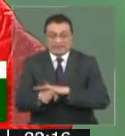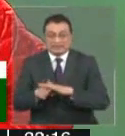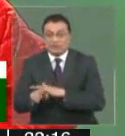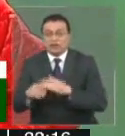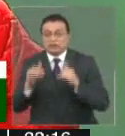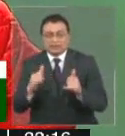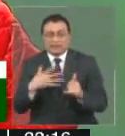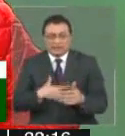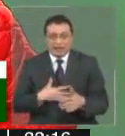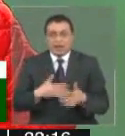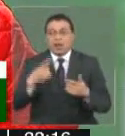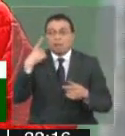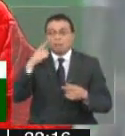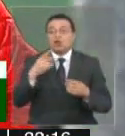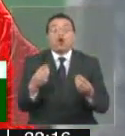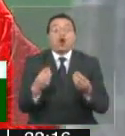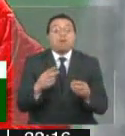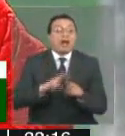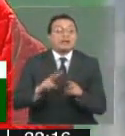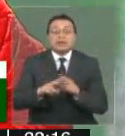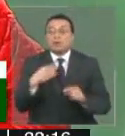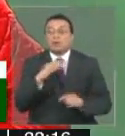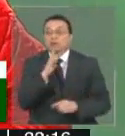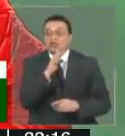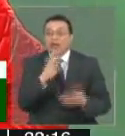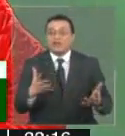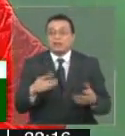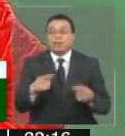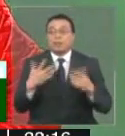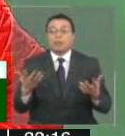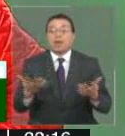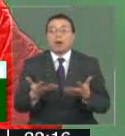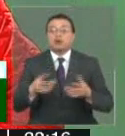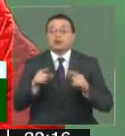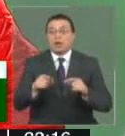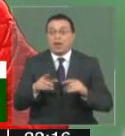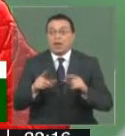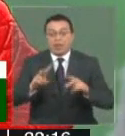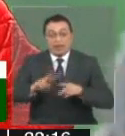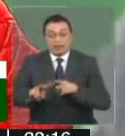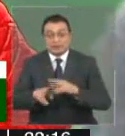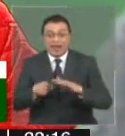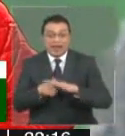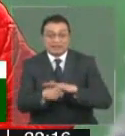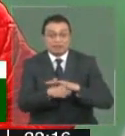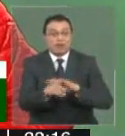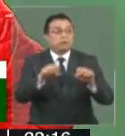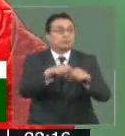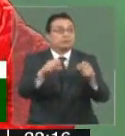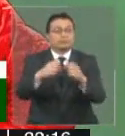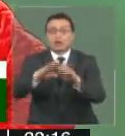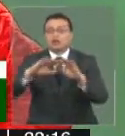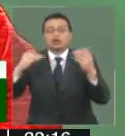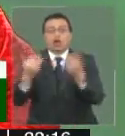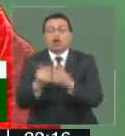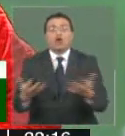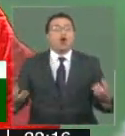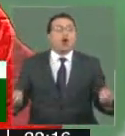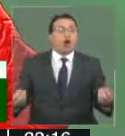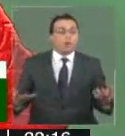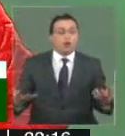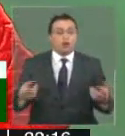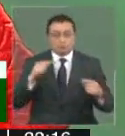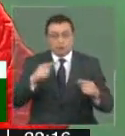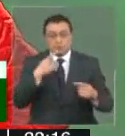caro, pero no sabemos cómo hacerlo. Porque para hacerlo accesible tenemos que hacer pedazo todo. Entonces, lo que nosotros hicimos